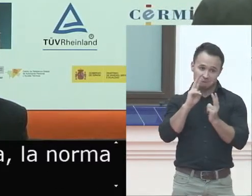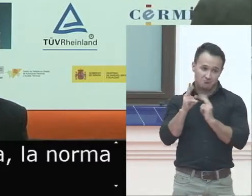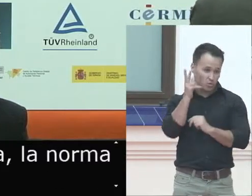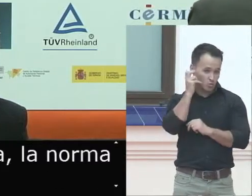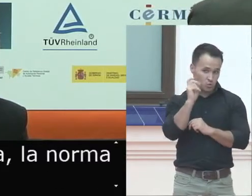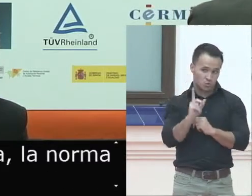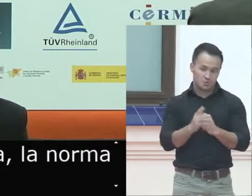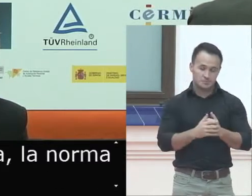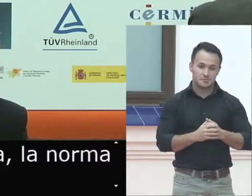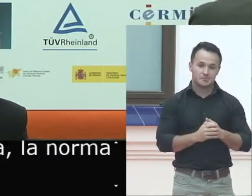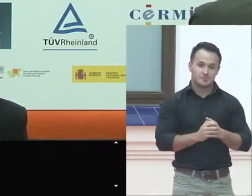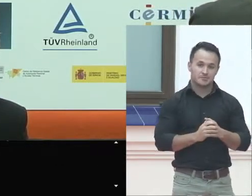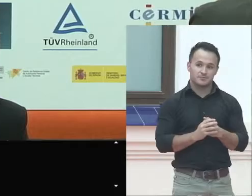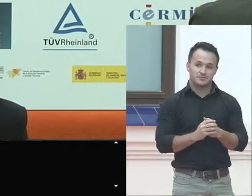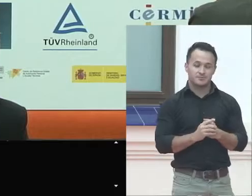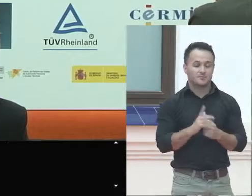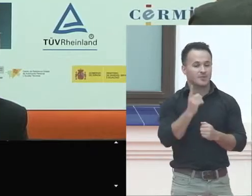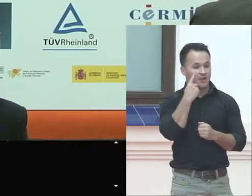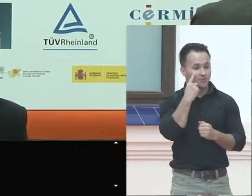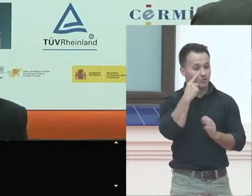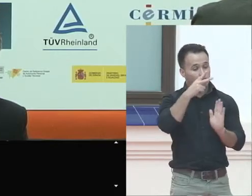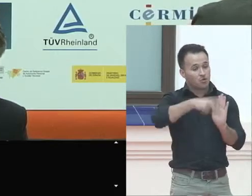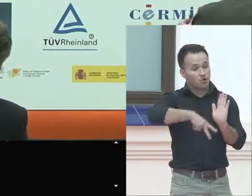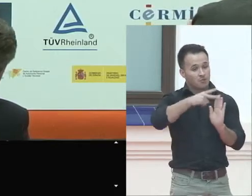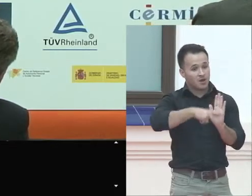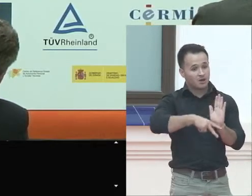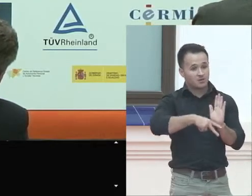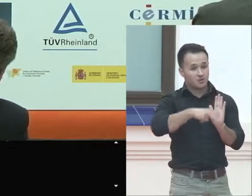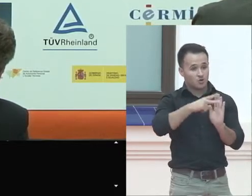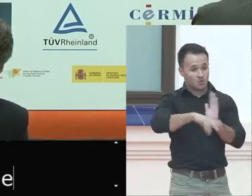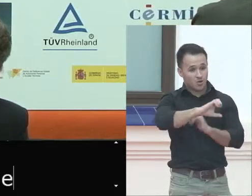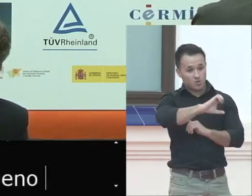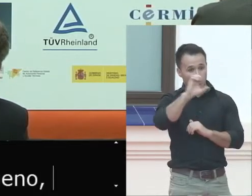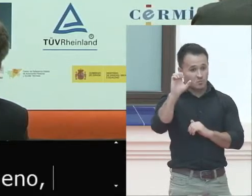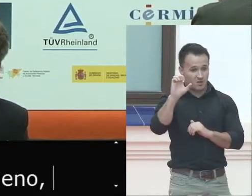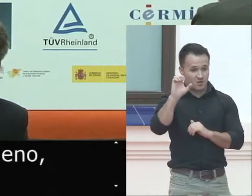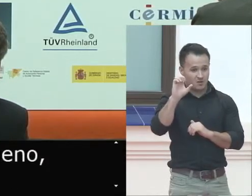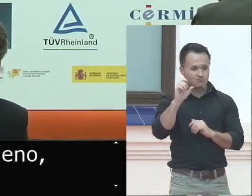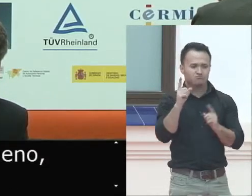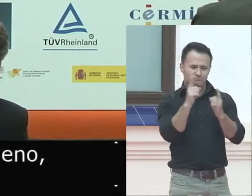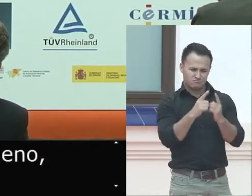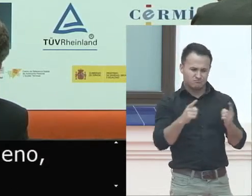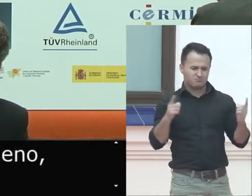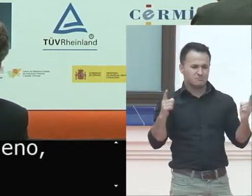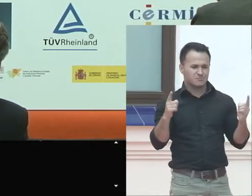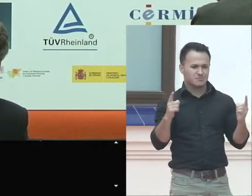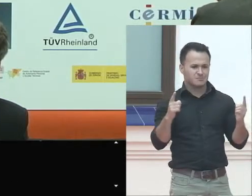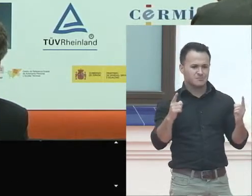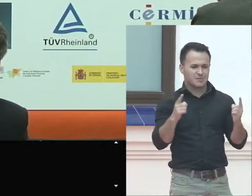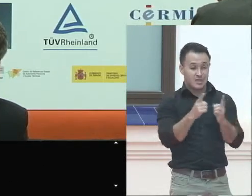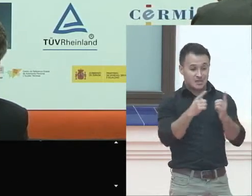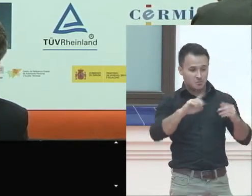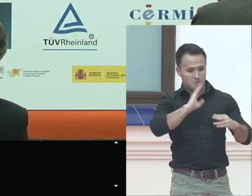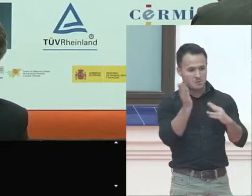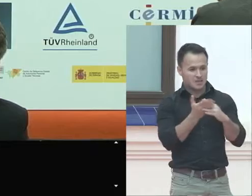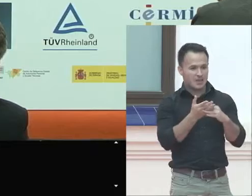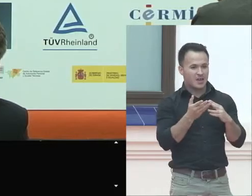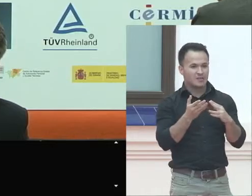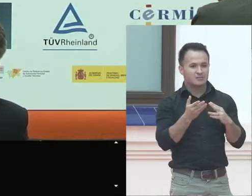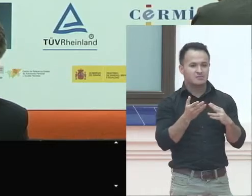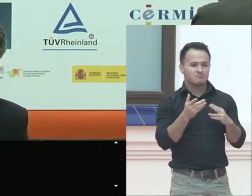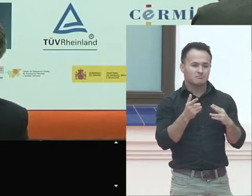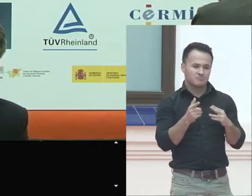mal. A ver, la norma europea se ha tardado mucho tiempo, ha habido la mitad del tiempo de desarrollo ha sido